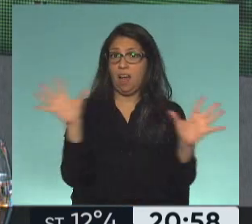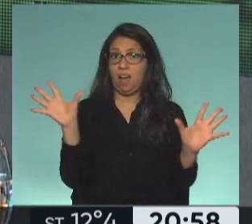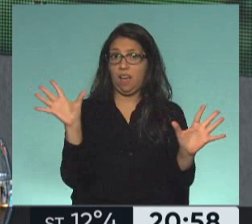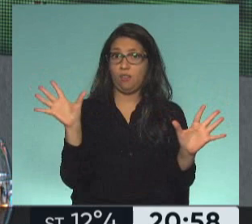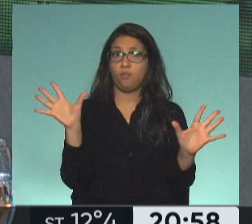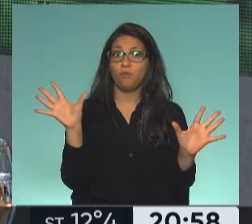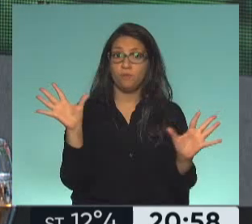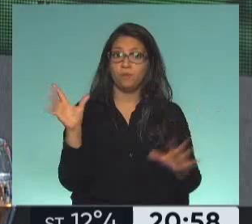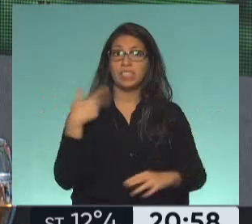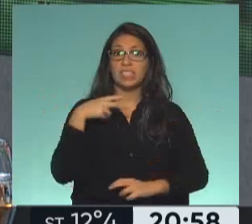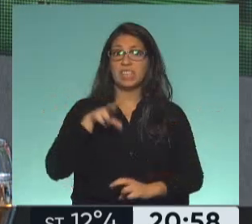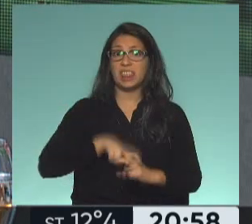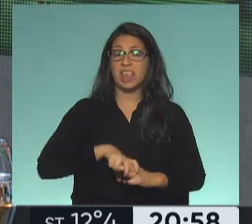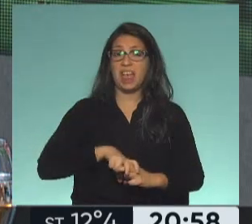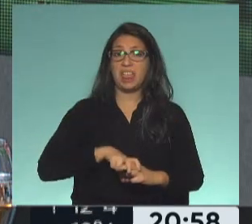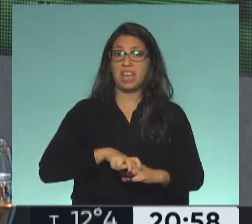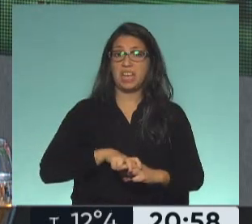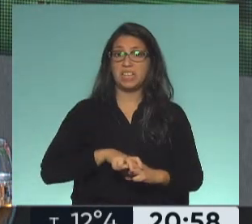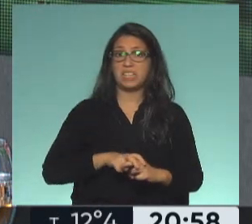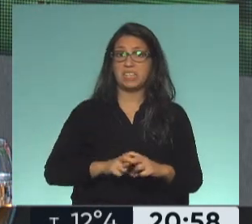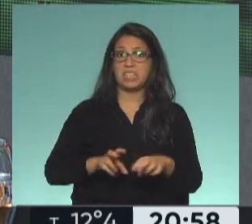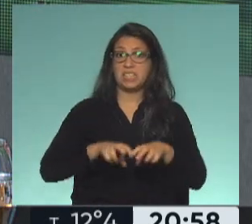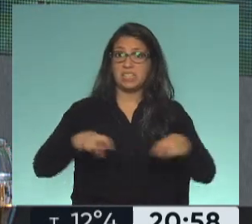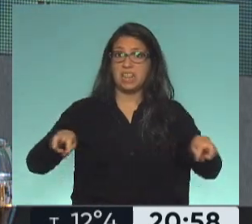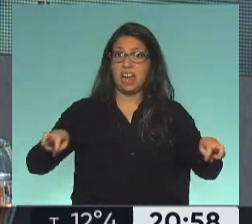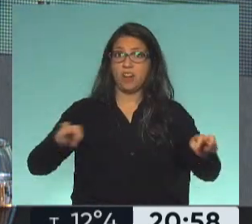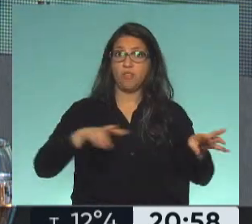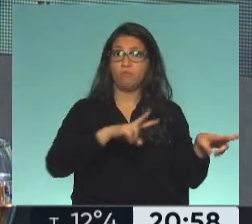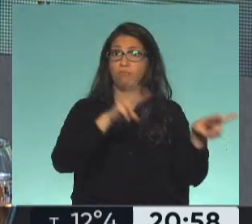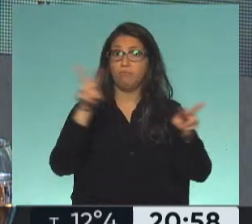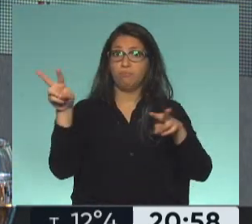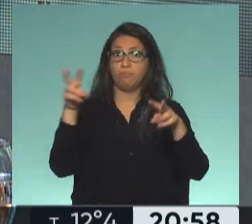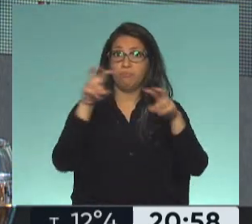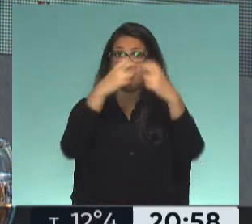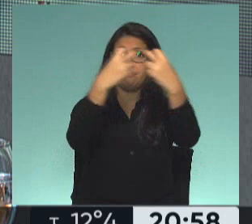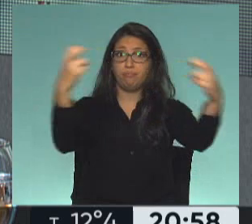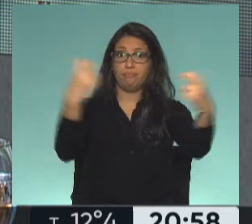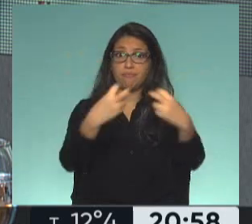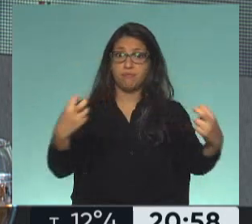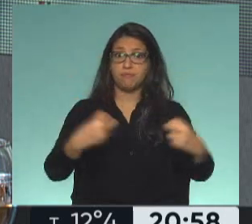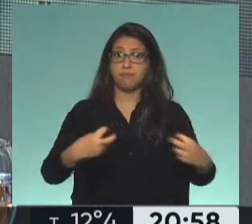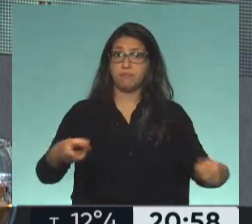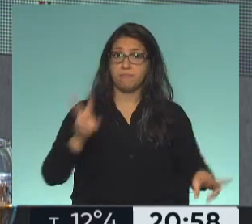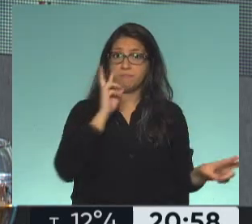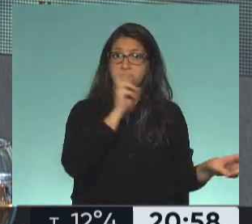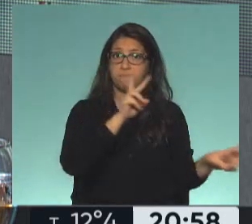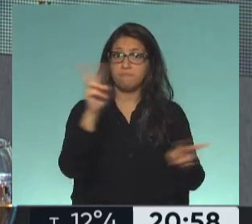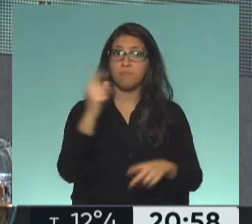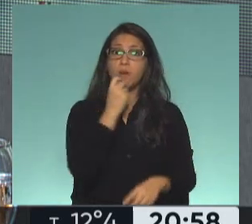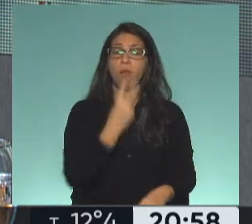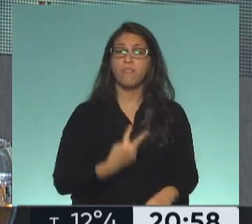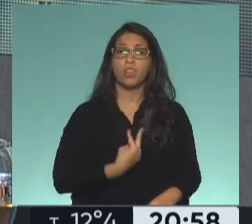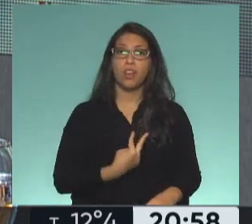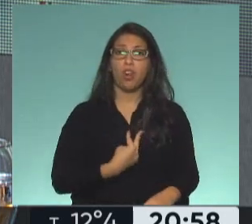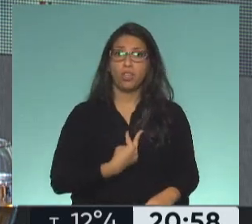porque ella estaba sentada en el centro del escenario y estaban en todas las butacas dirigentes que, como por ejemplo Victoria Tolosa Paz, que